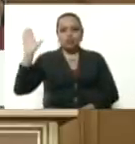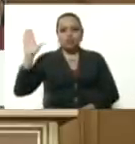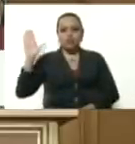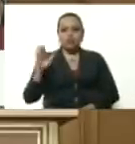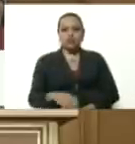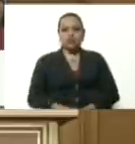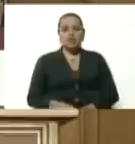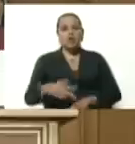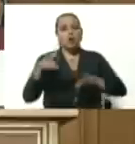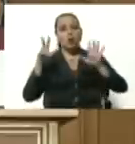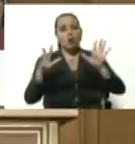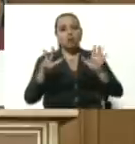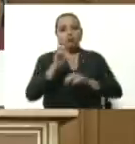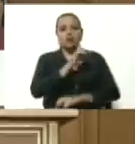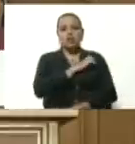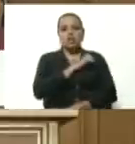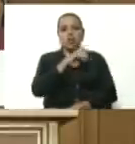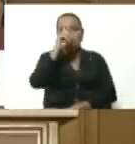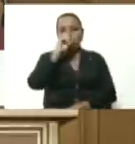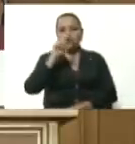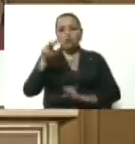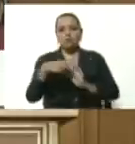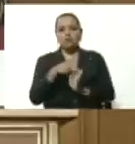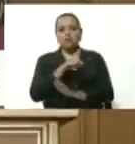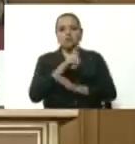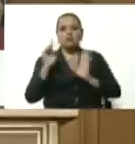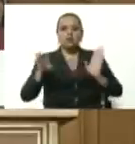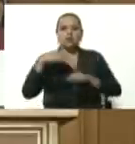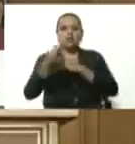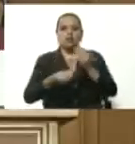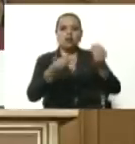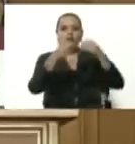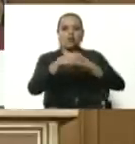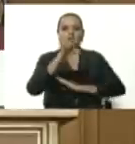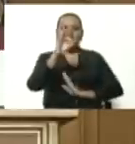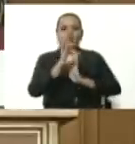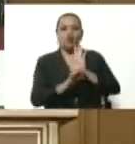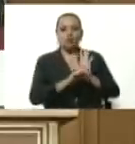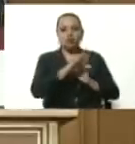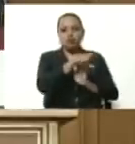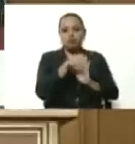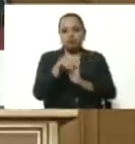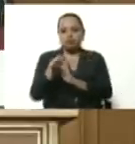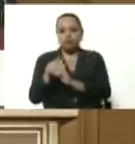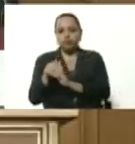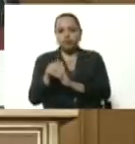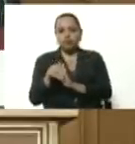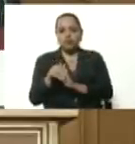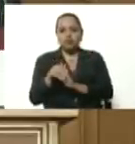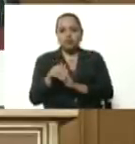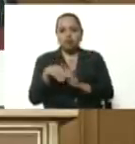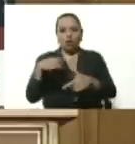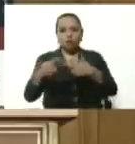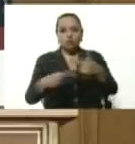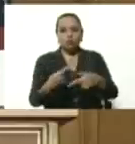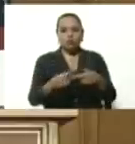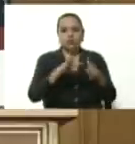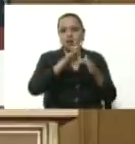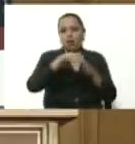de 2019 aprueba un acuerdo de creación del Fondo de Recuperación de Activos Productos de la Corrupción, así lo